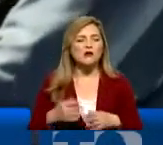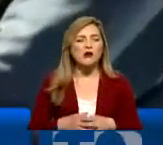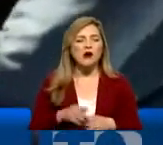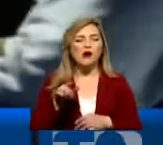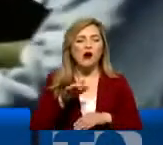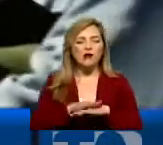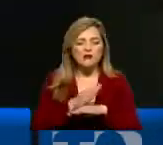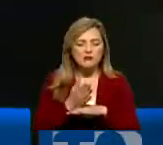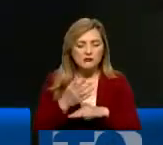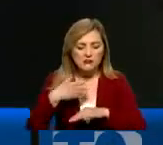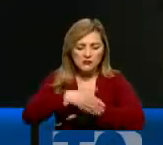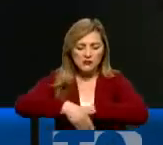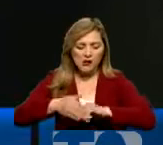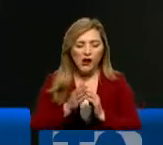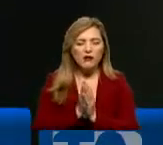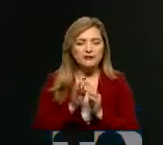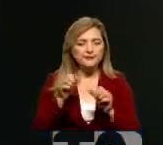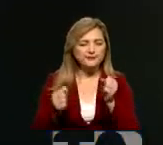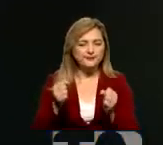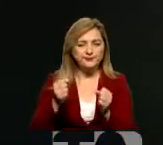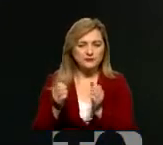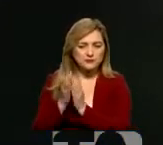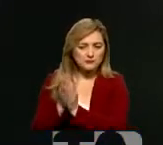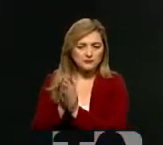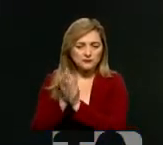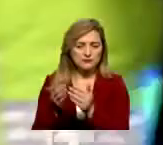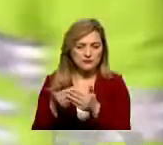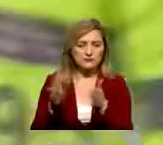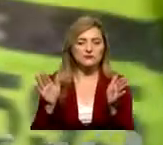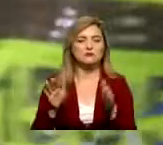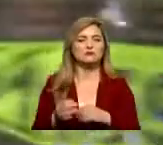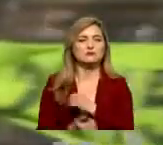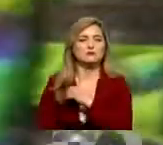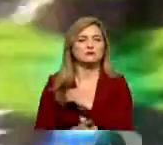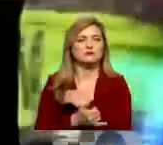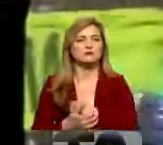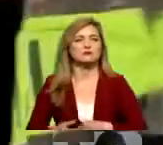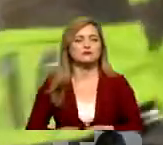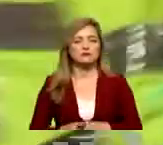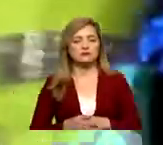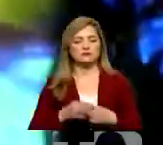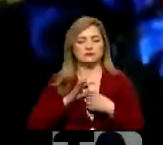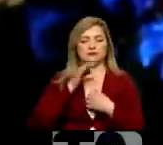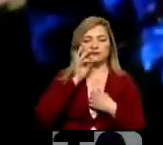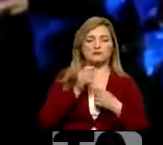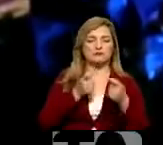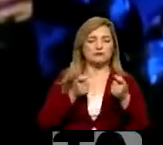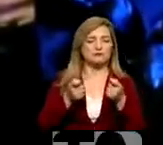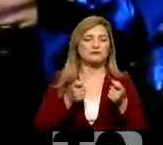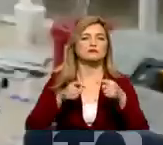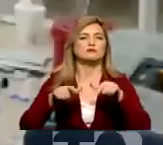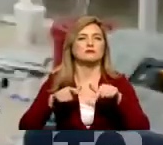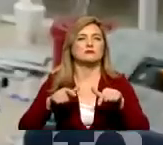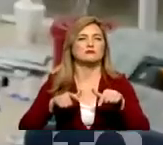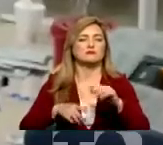de sus fronteras terrestres y fluviales con los países vecinos como medida para contener el cob y 19 en lugares de